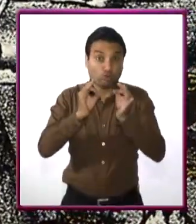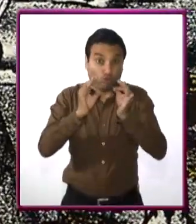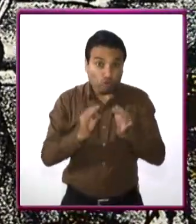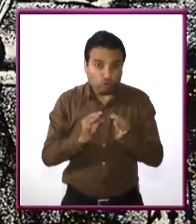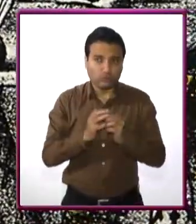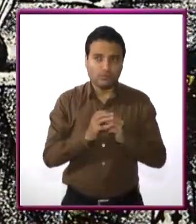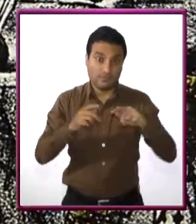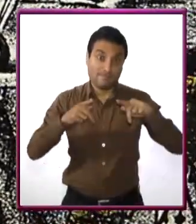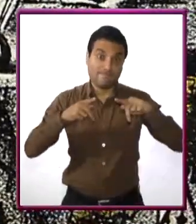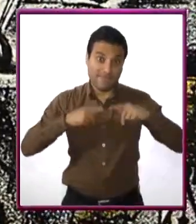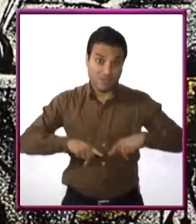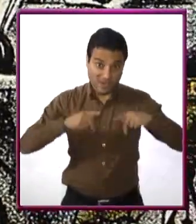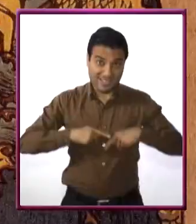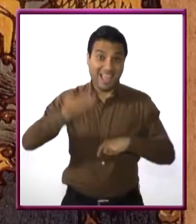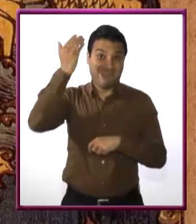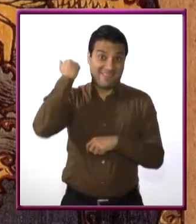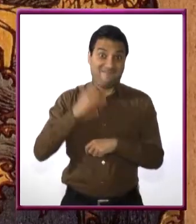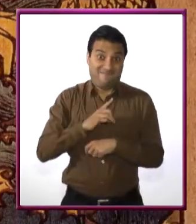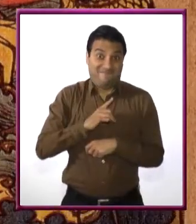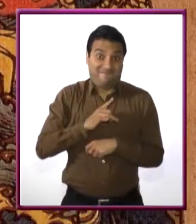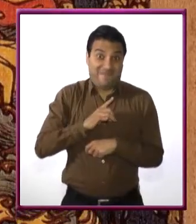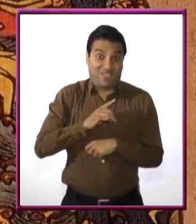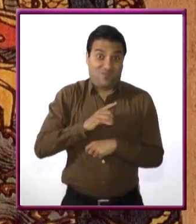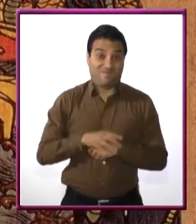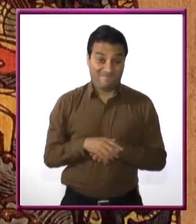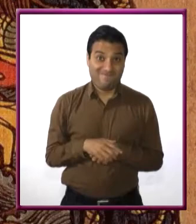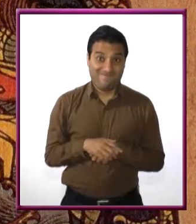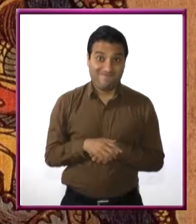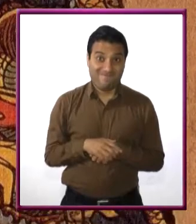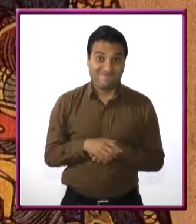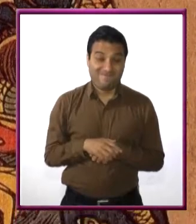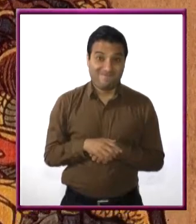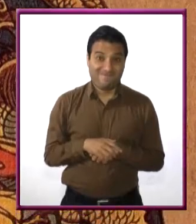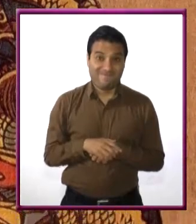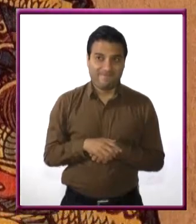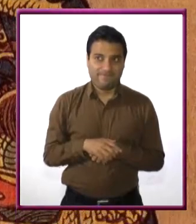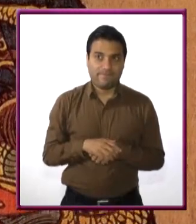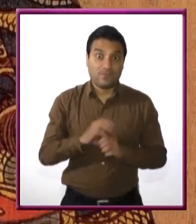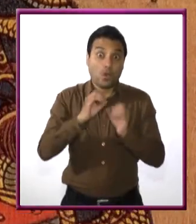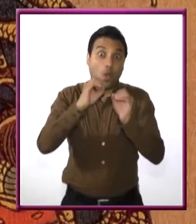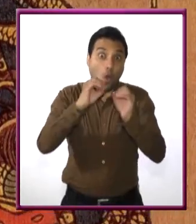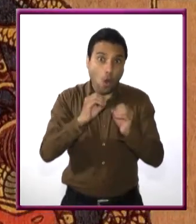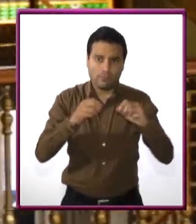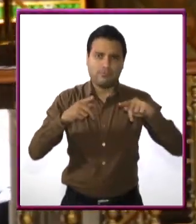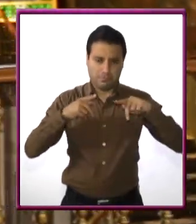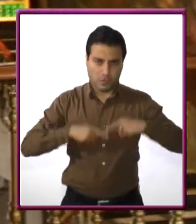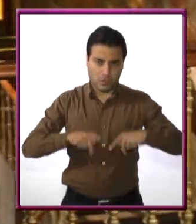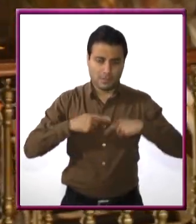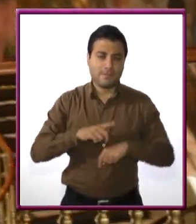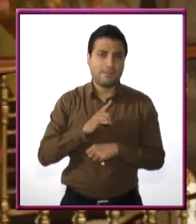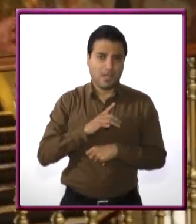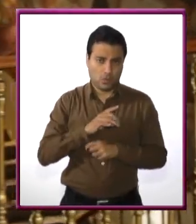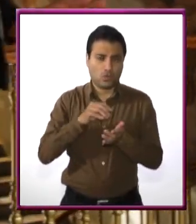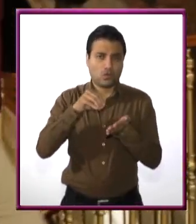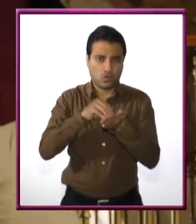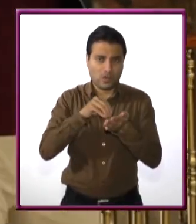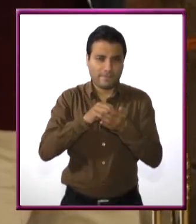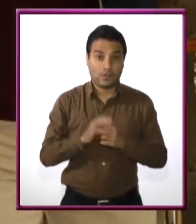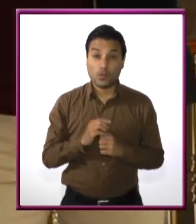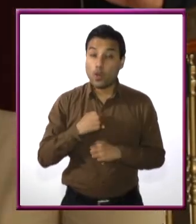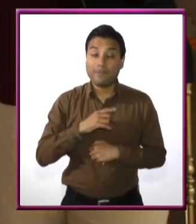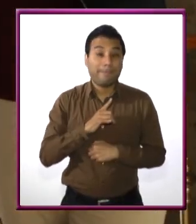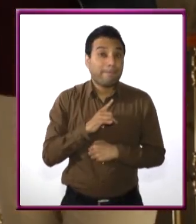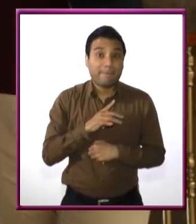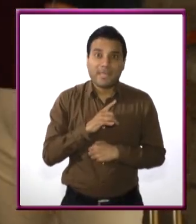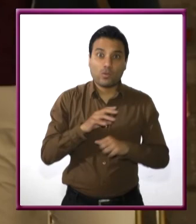que ver con esos miedos que los humanos teníamos a las fuerzas de la naturaleza. O incluso seguimos teniendo, ¿eh? A mí en lo